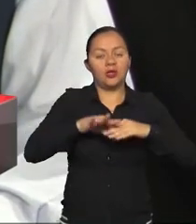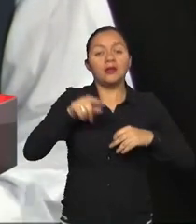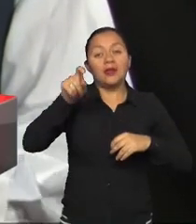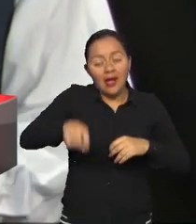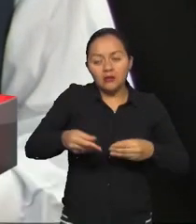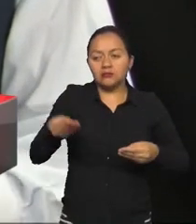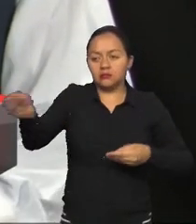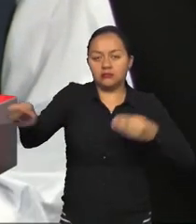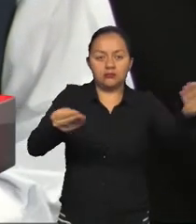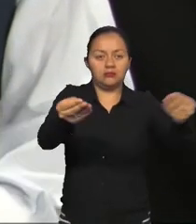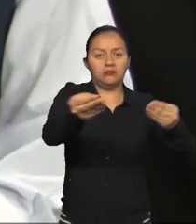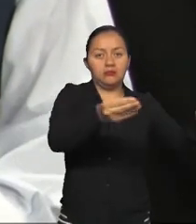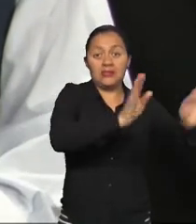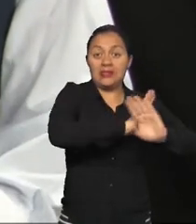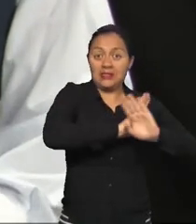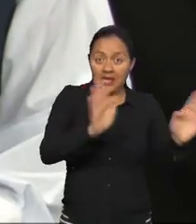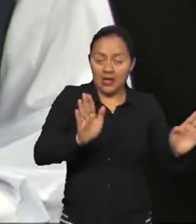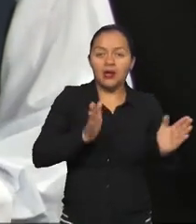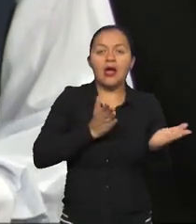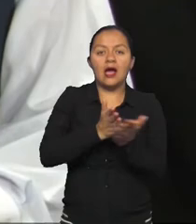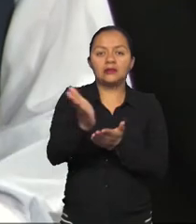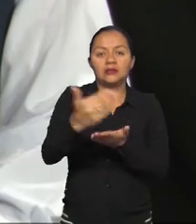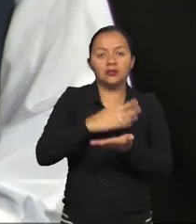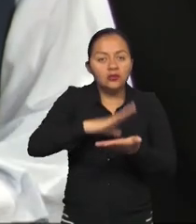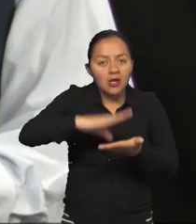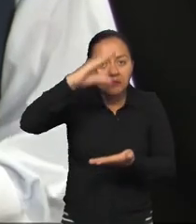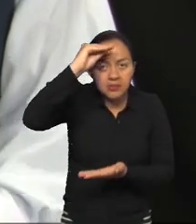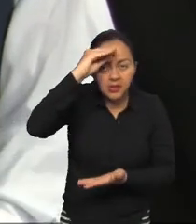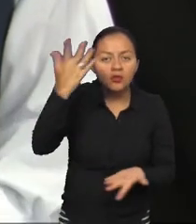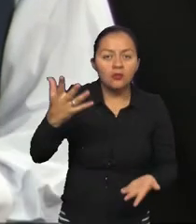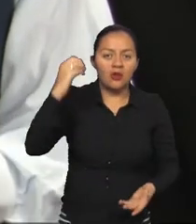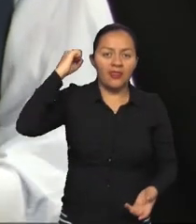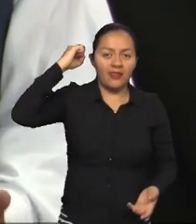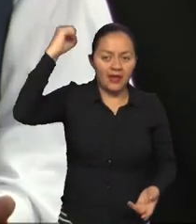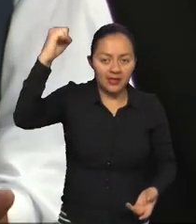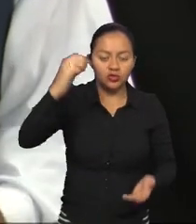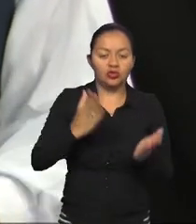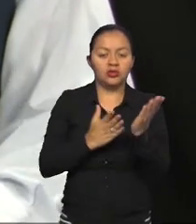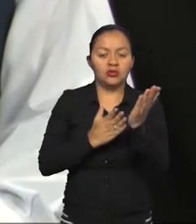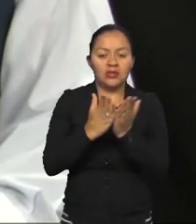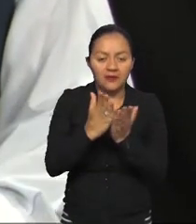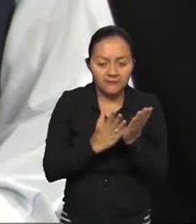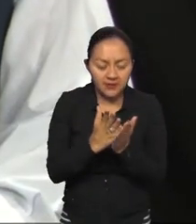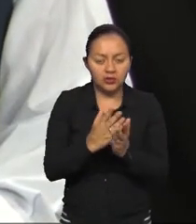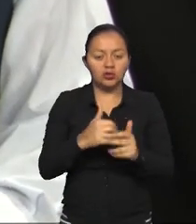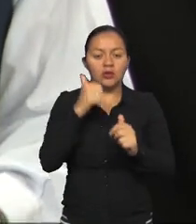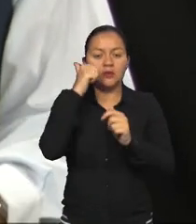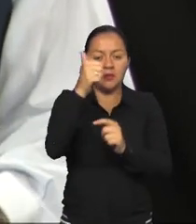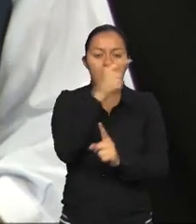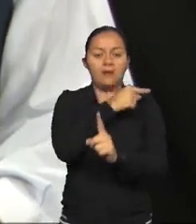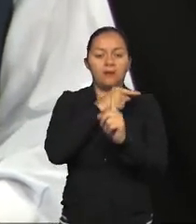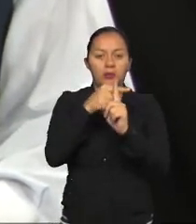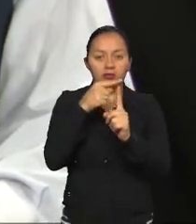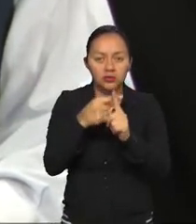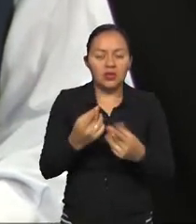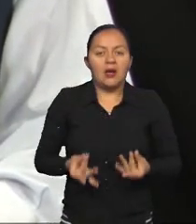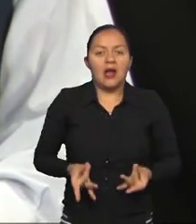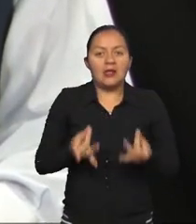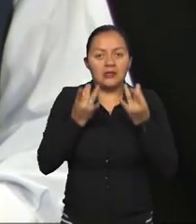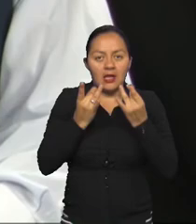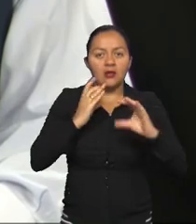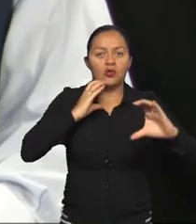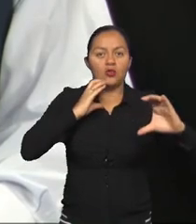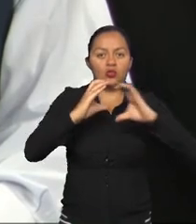donde tengan acceso a lo que es su derecho, información y servicios oportunos y de calidad que les permitan el acceso